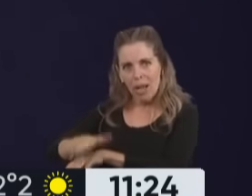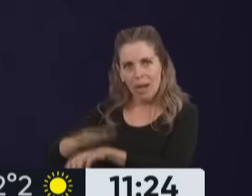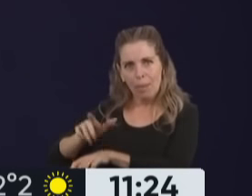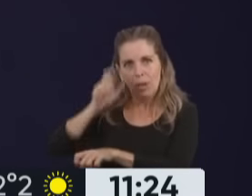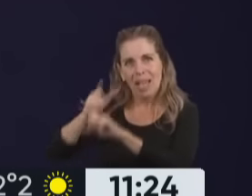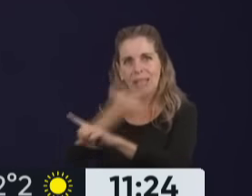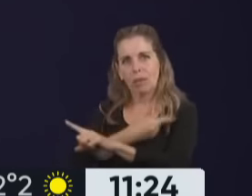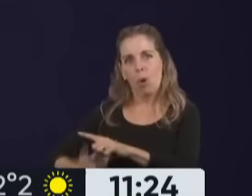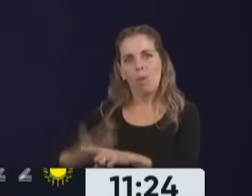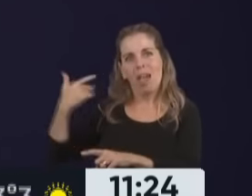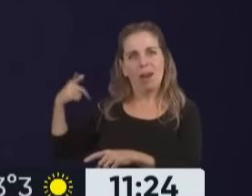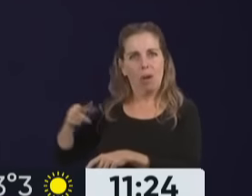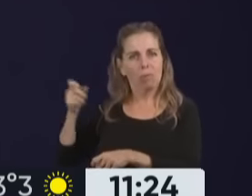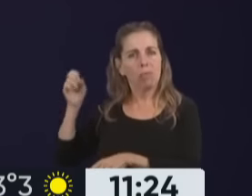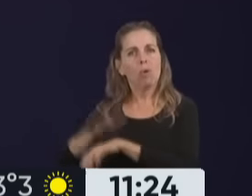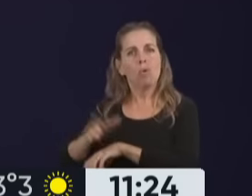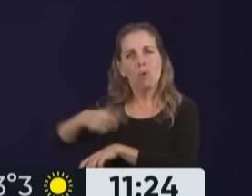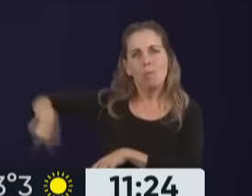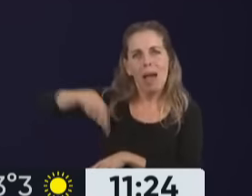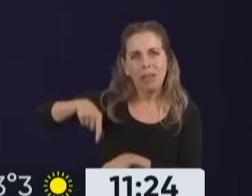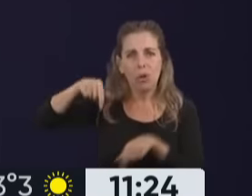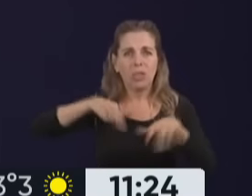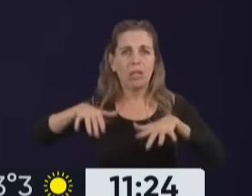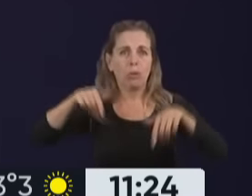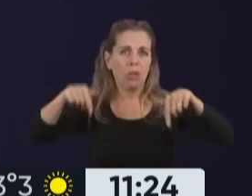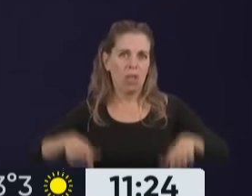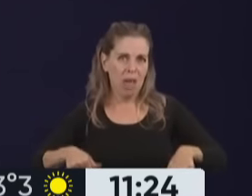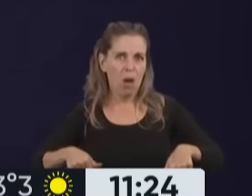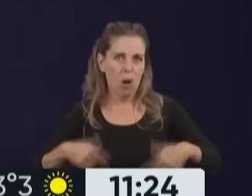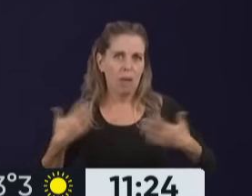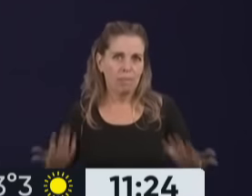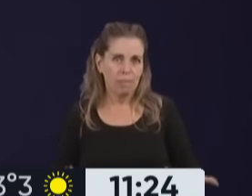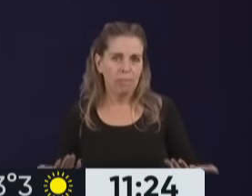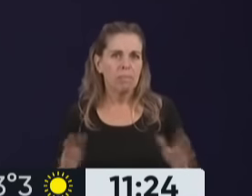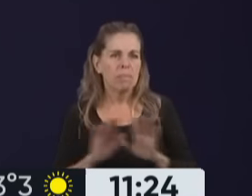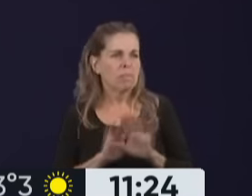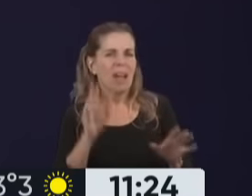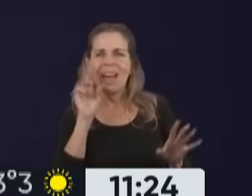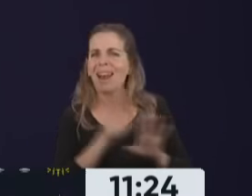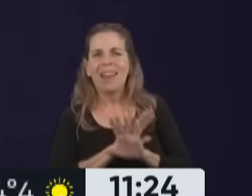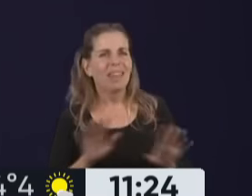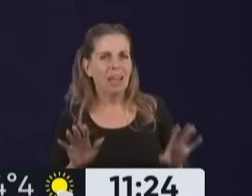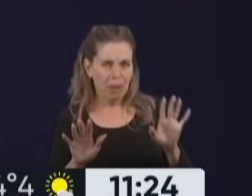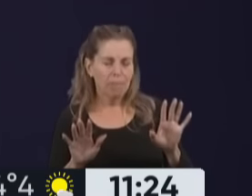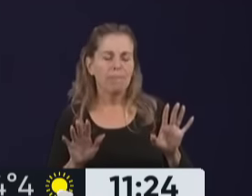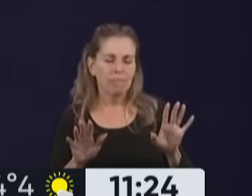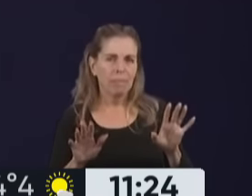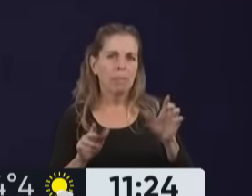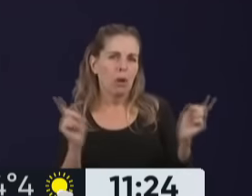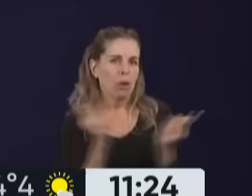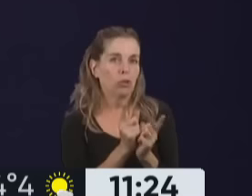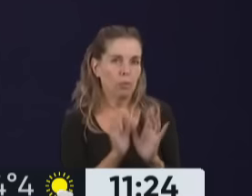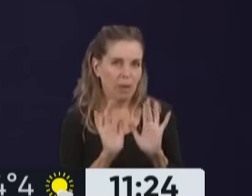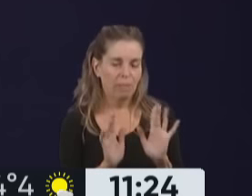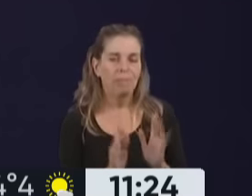que efectivamente generó esto que nos está pasando hoy. Así que, pero no, nada tiene que ver, digamos, para resumir un poco